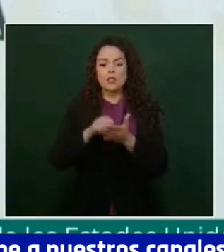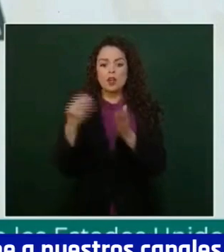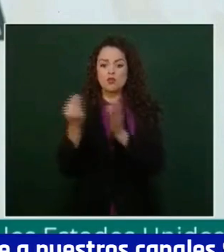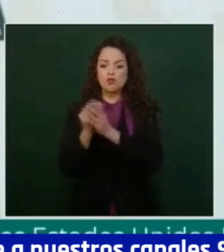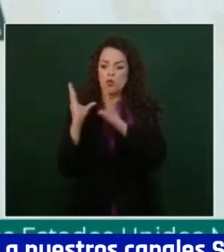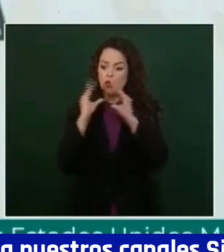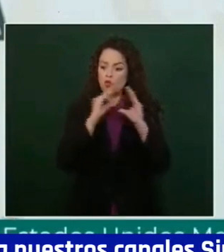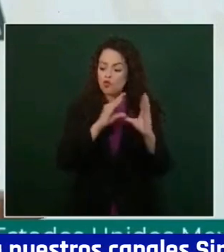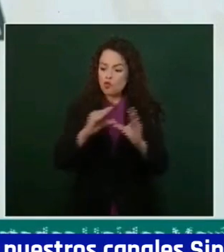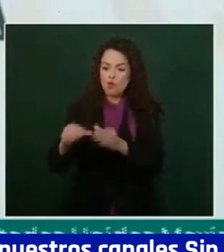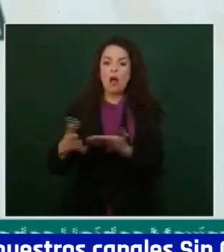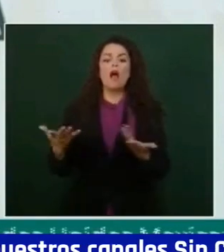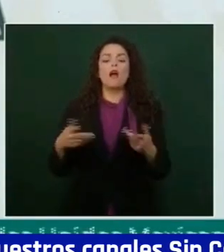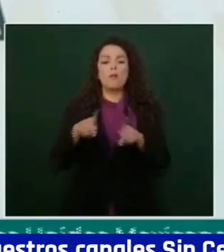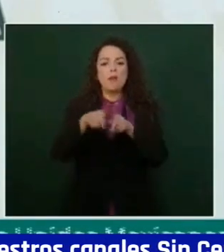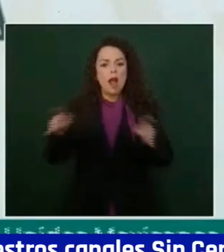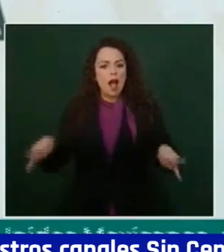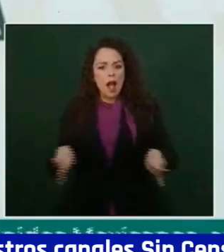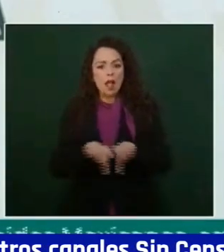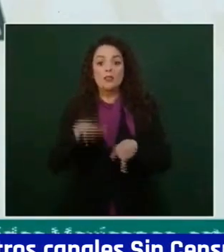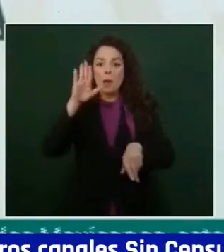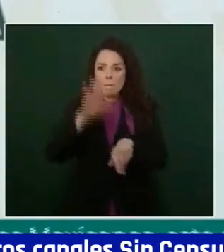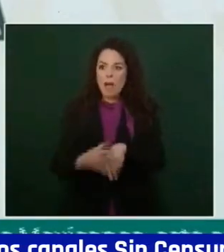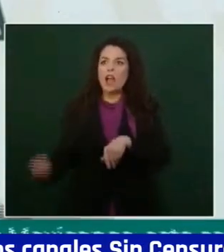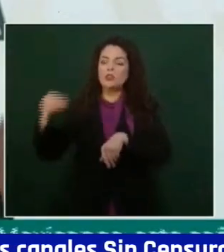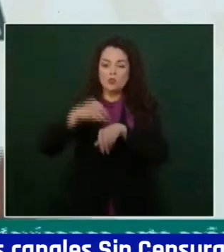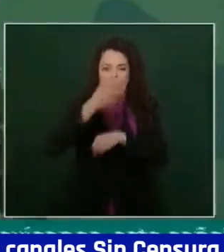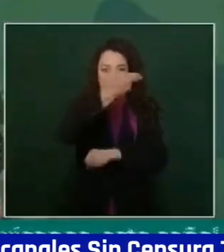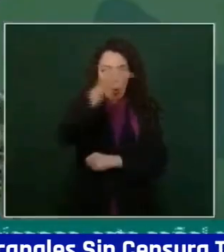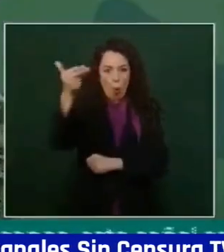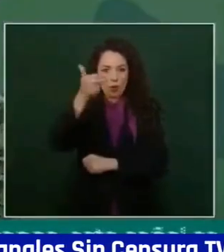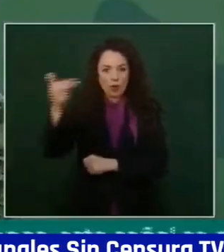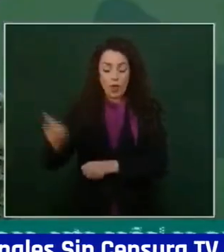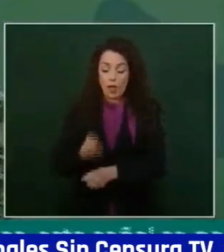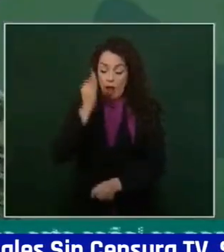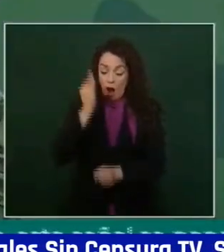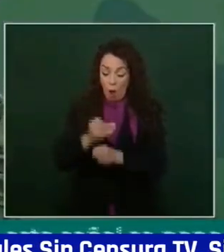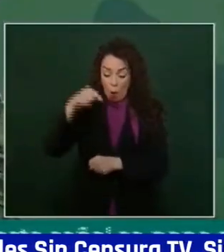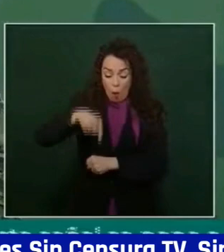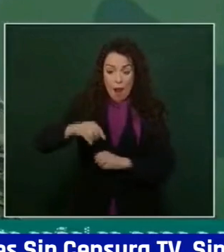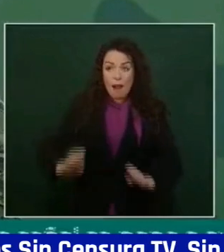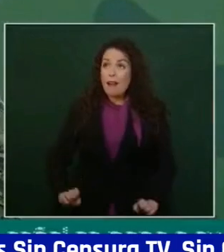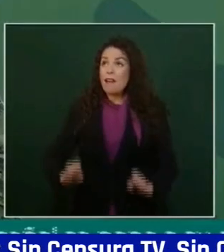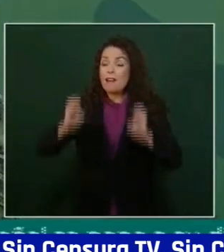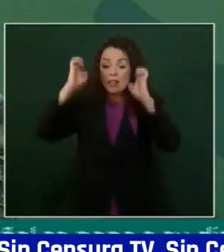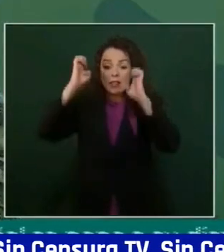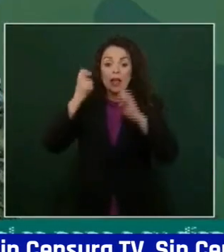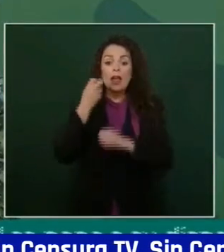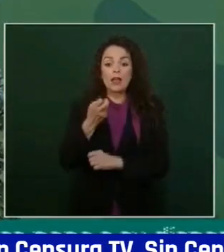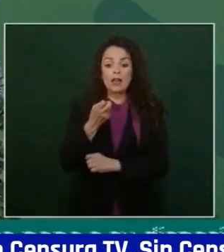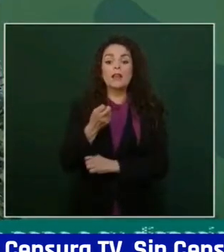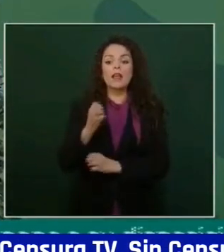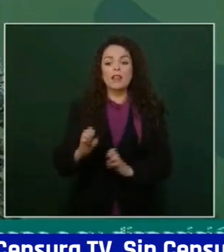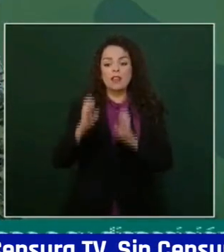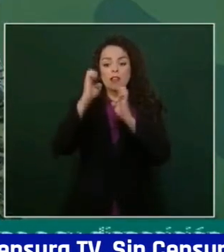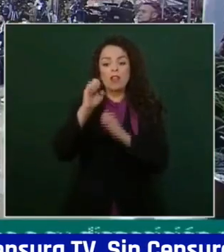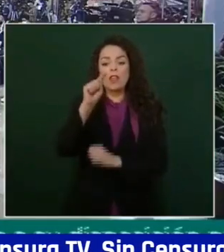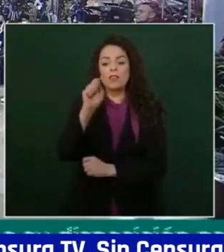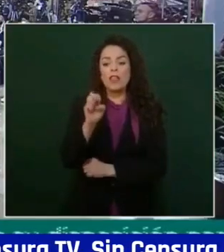más hoteles. Hablando específicamente de dónde nos encontramos, nos encontramos en el edificio terminal de pasajeros, ese es su nombre correcto.